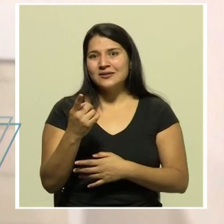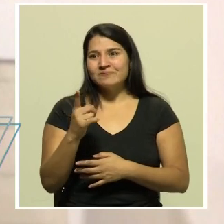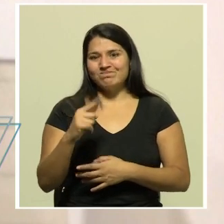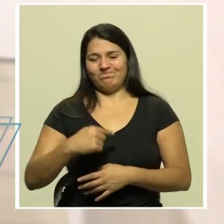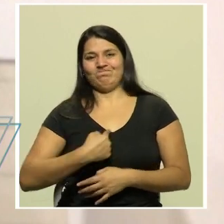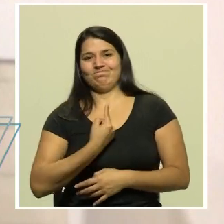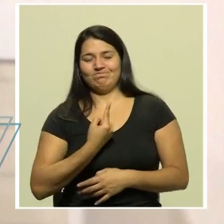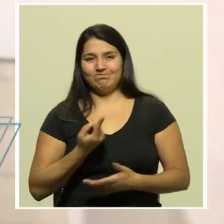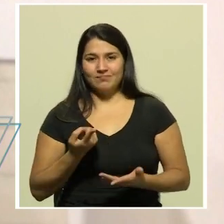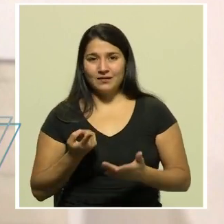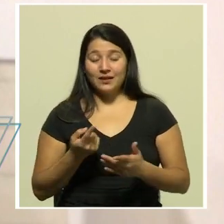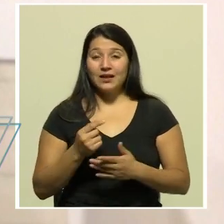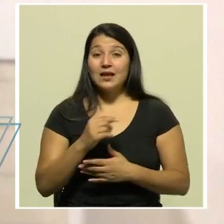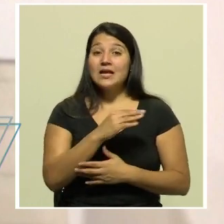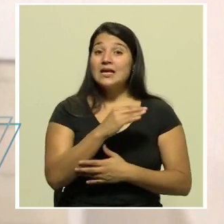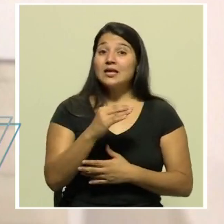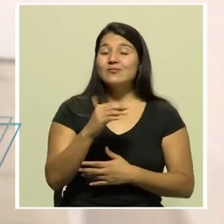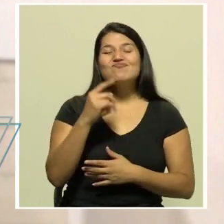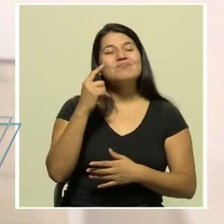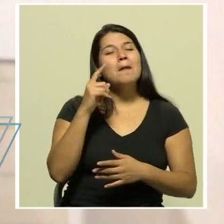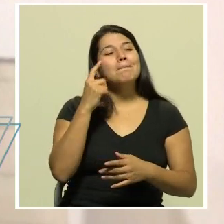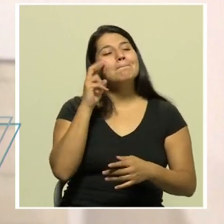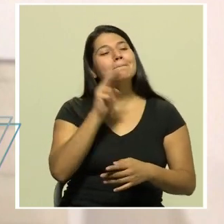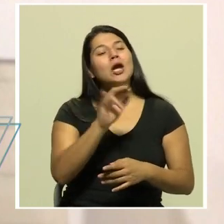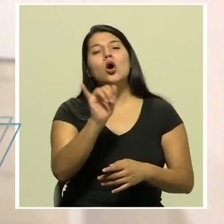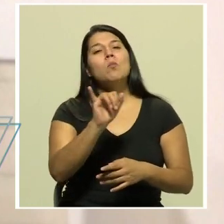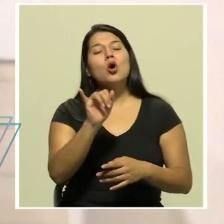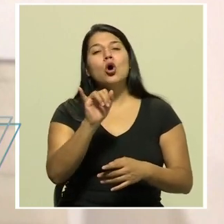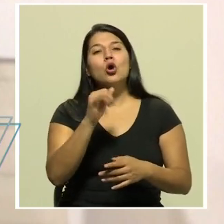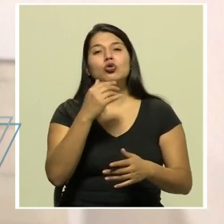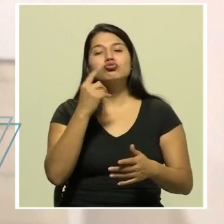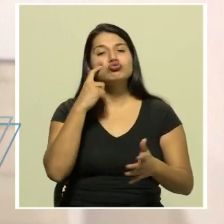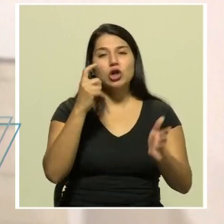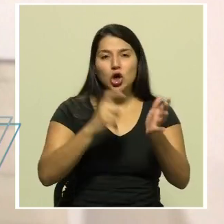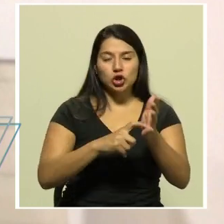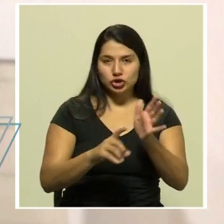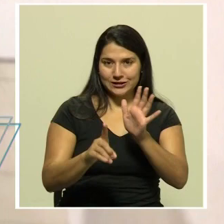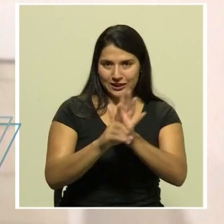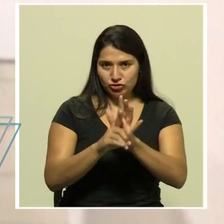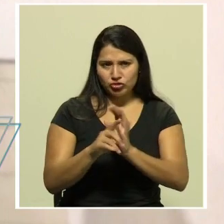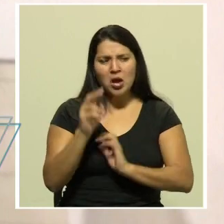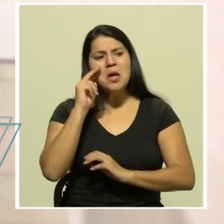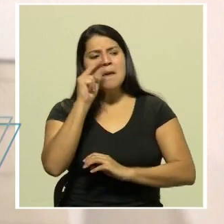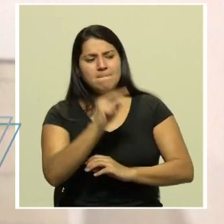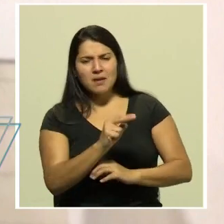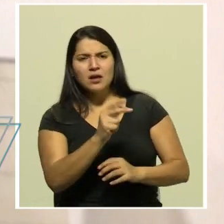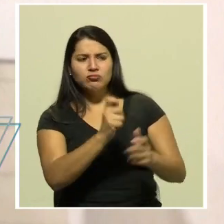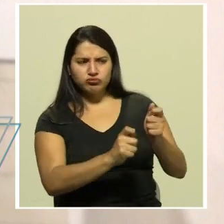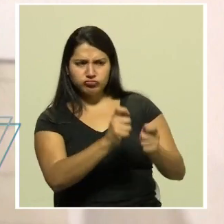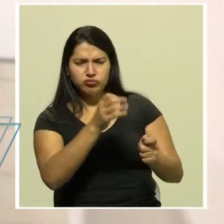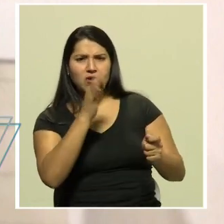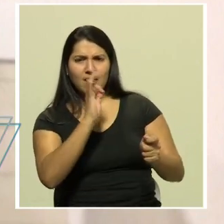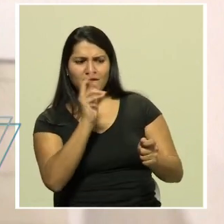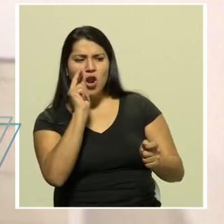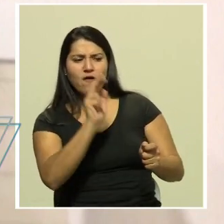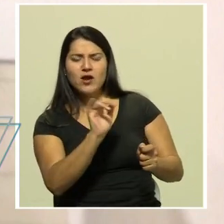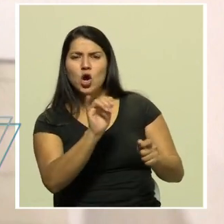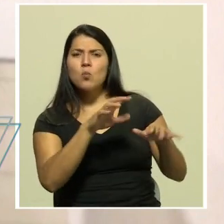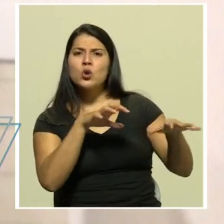además, aunque reconoce el patrimonio de la cosecha del café como una actividad cultural